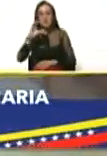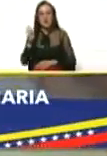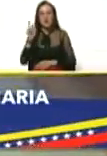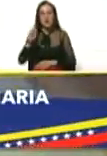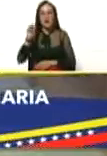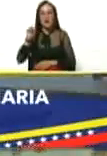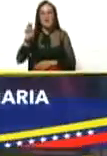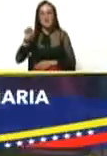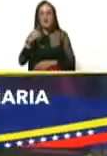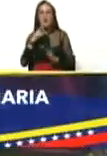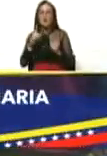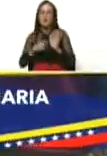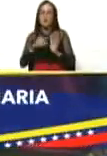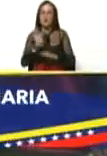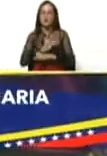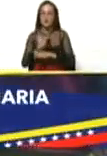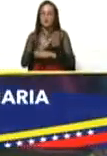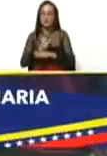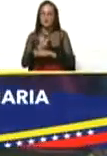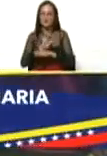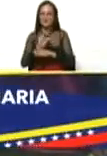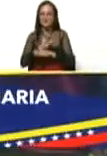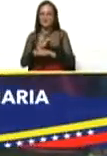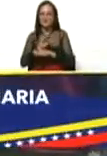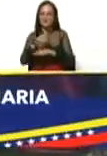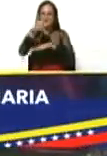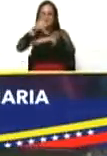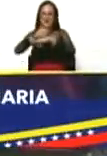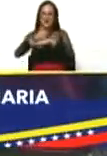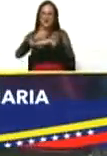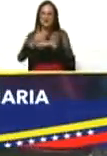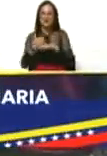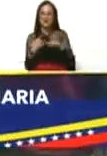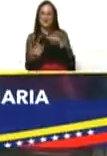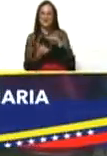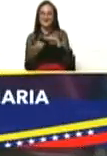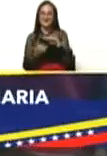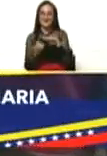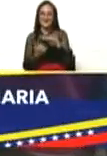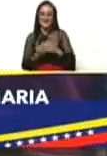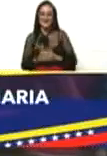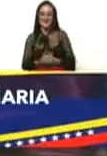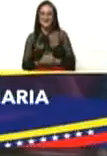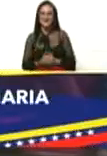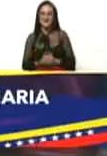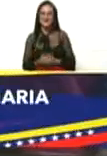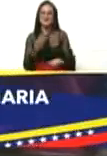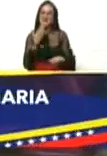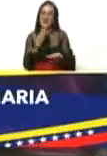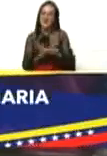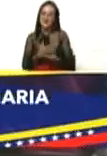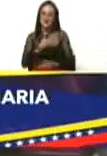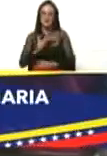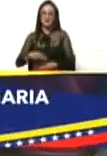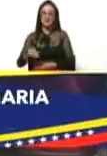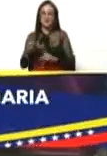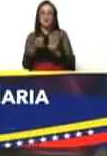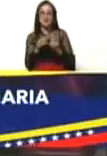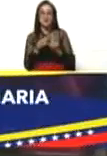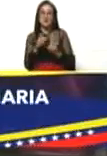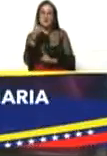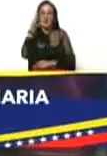Rodríguez, cumplo función como directivo en esta institución. Bueno, dando gracias, presidente, primeramente